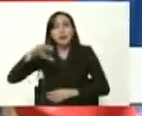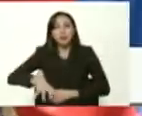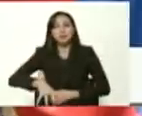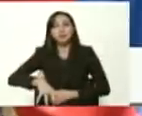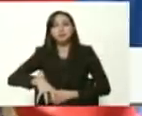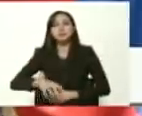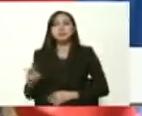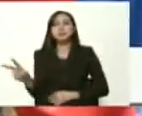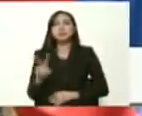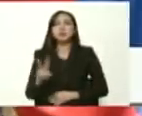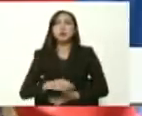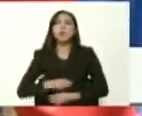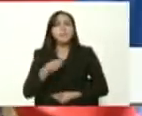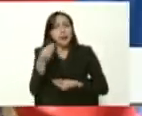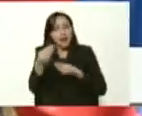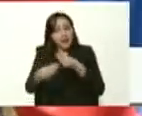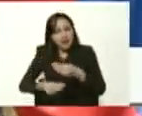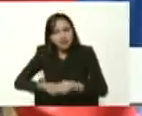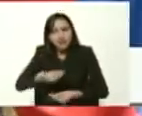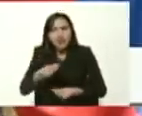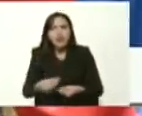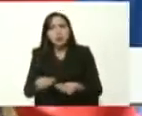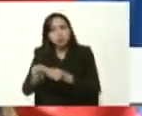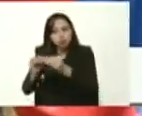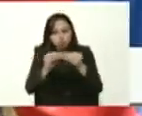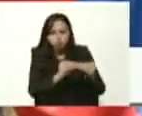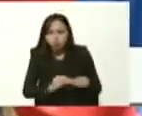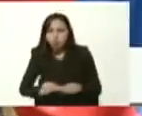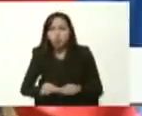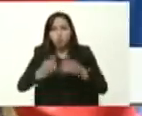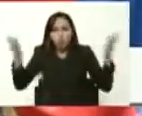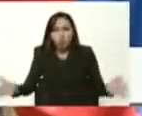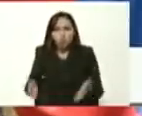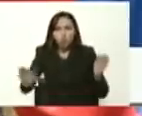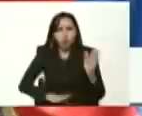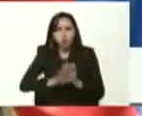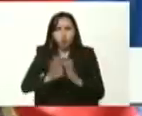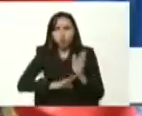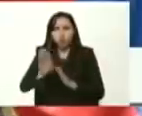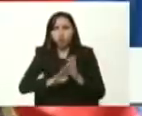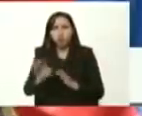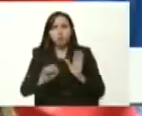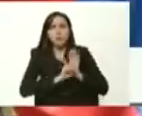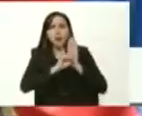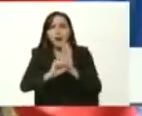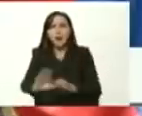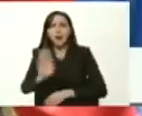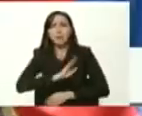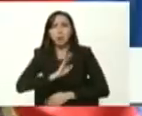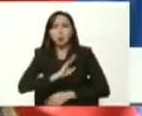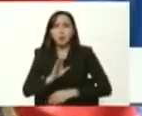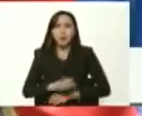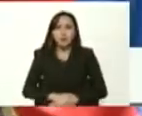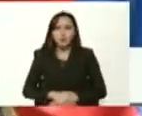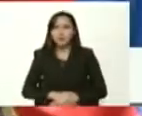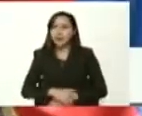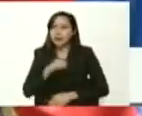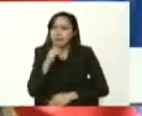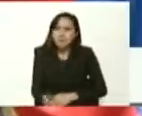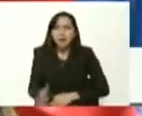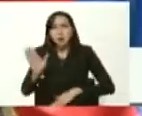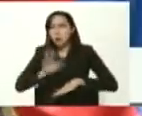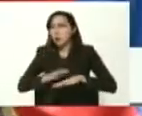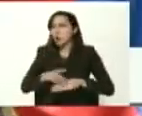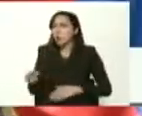para su elaboración y así impulsar su propia marca. O sea, es el colmo de los colmos. Este sujeto debe